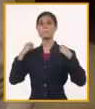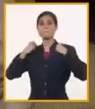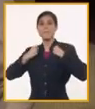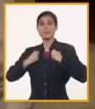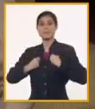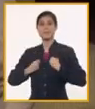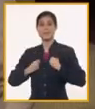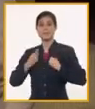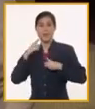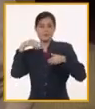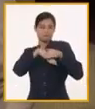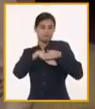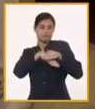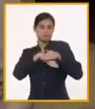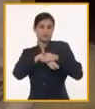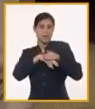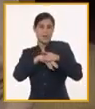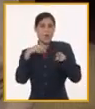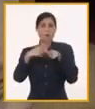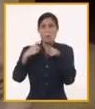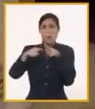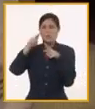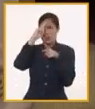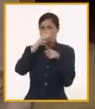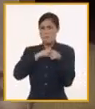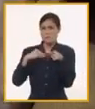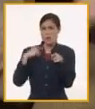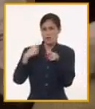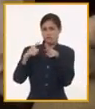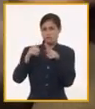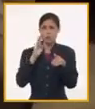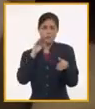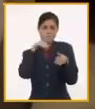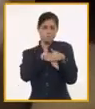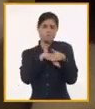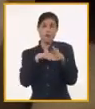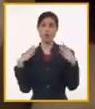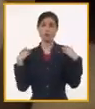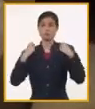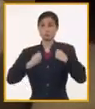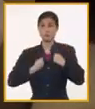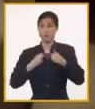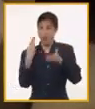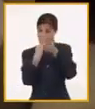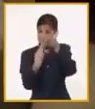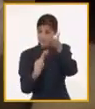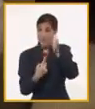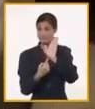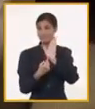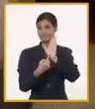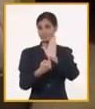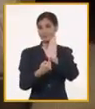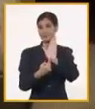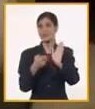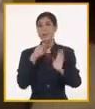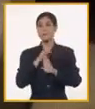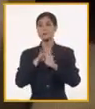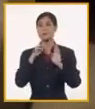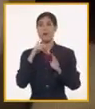Valle, en la Sierra Maestra. Cuando yo fui, que allá él sabía que ya yo me iba, ¿no? En la columna que se formó para ir